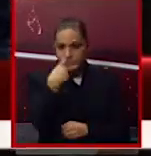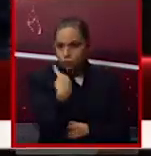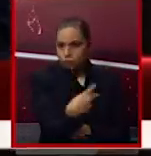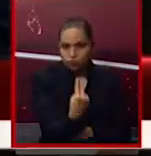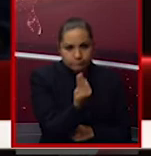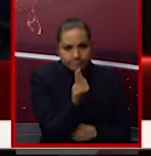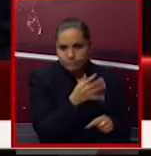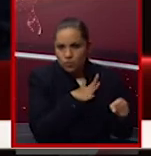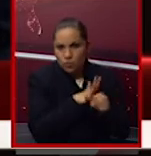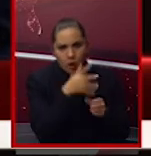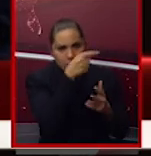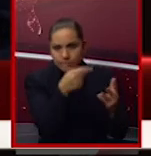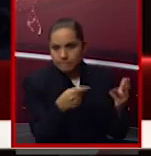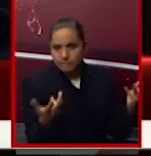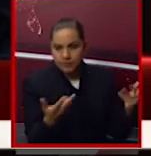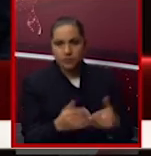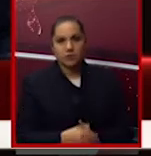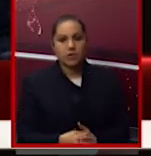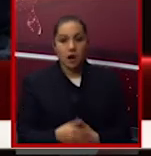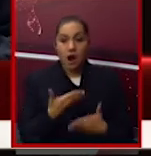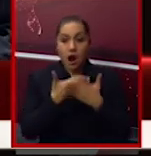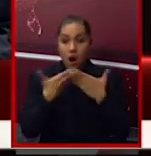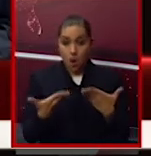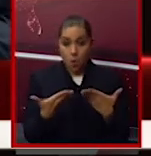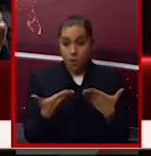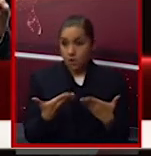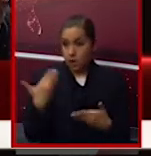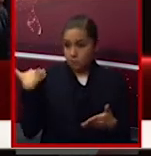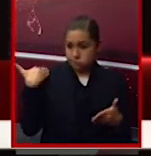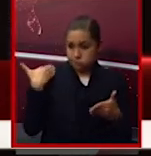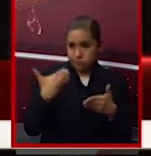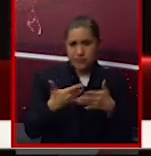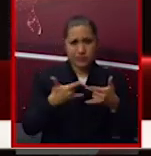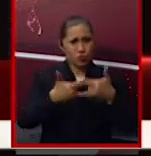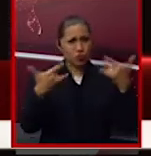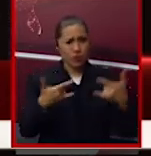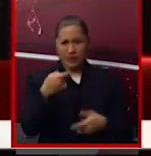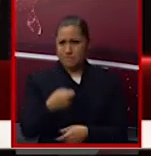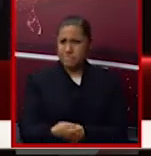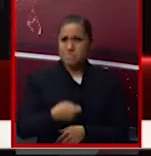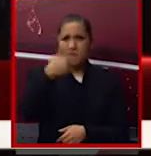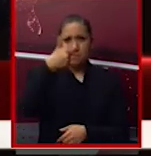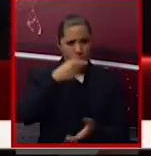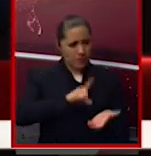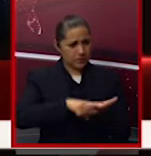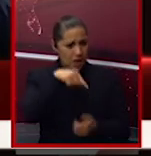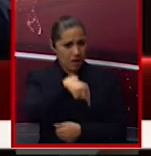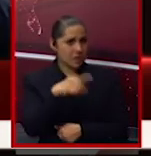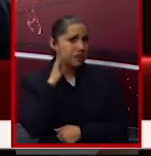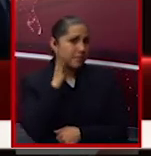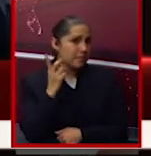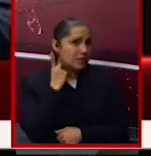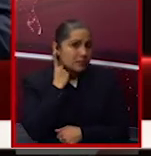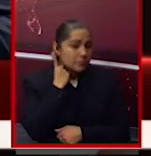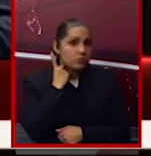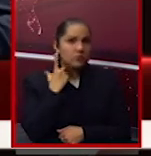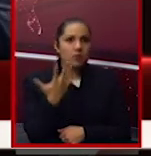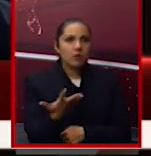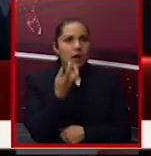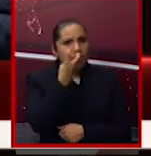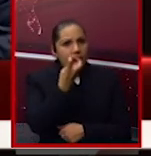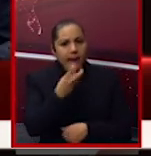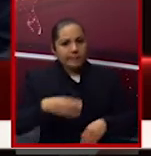Por primera vez en la historia reciente de la Cámara de Diputados, esta no tiene